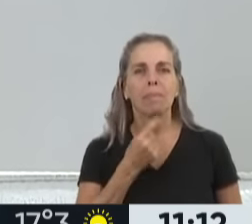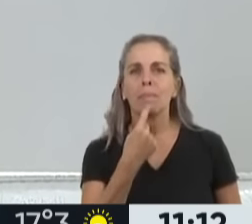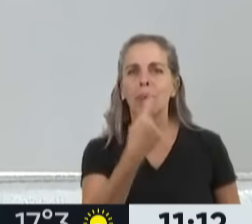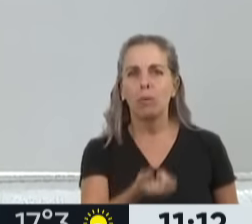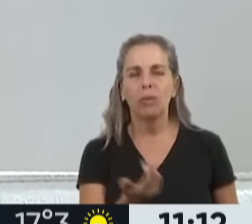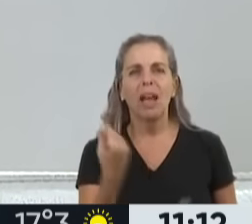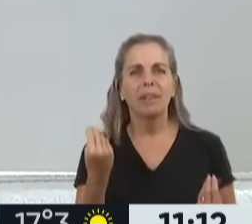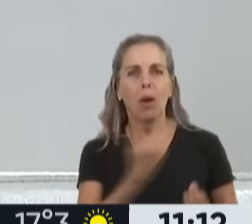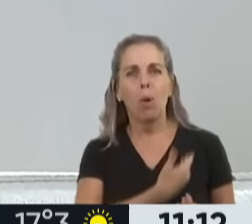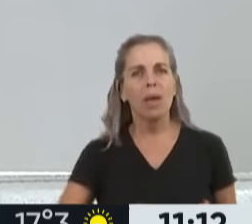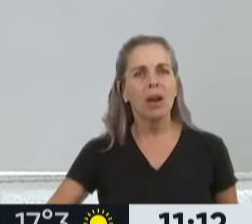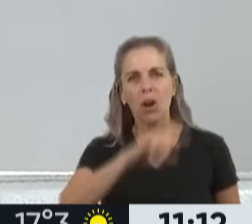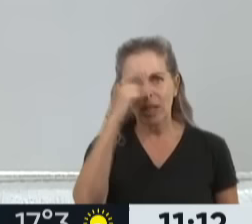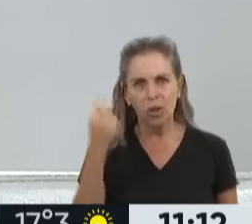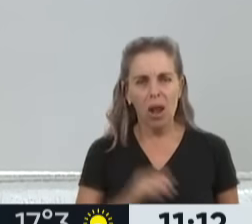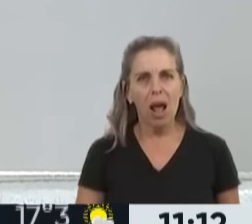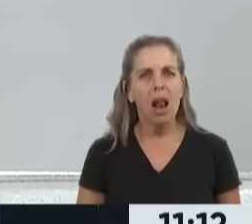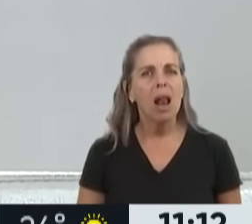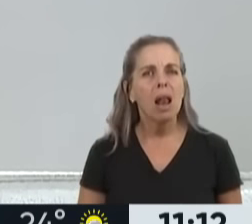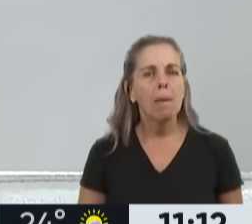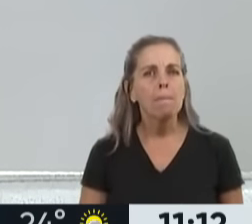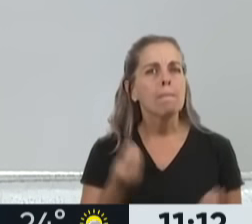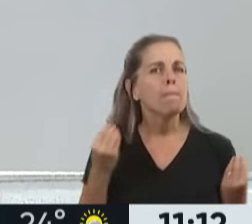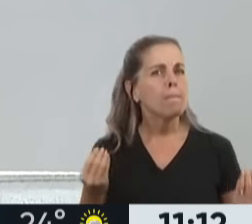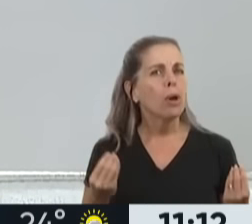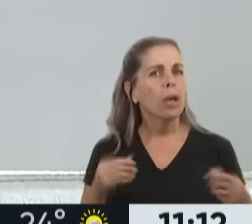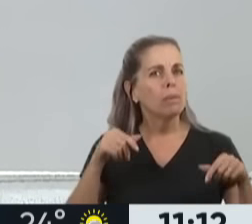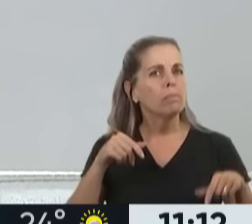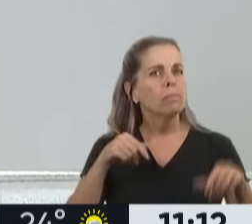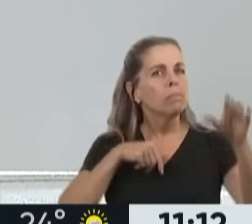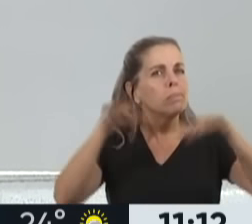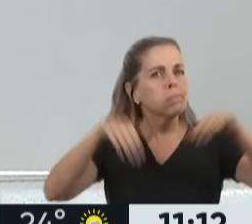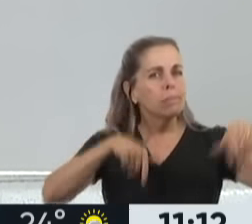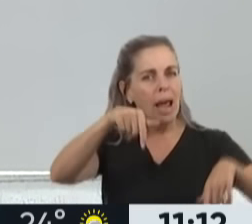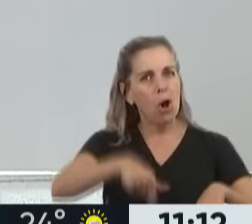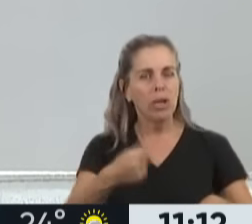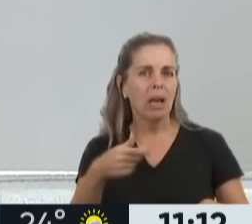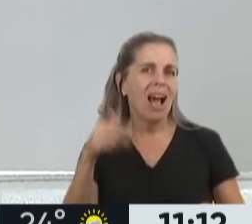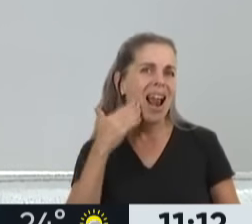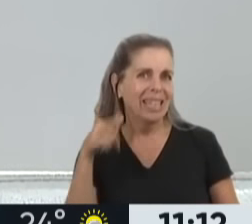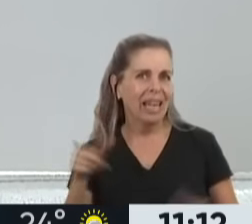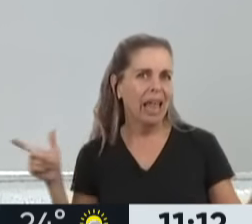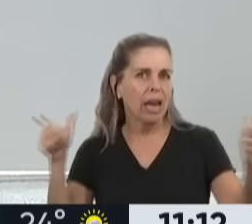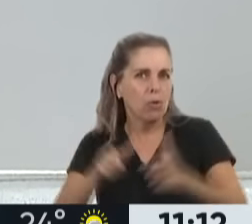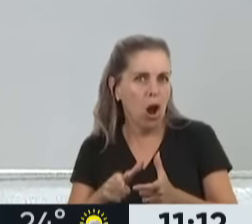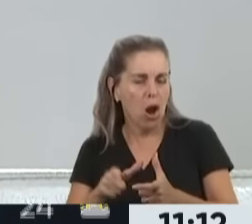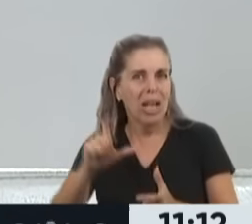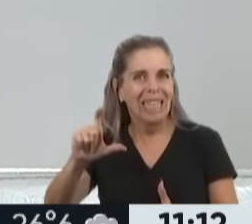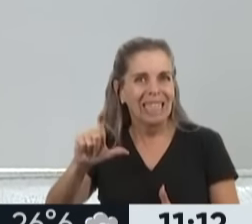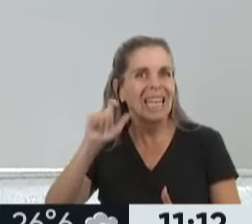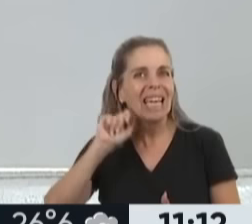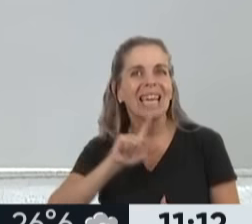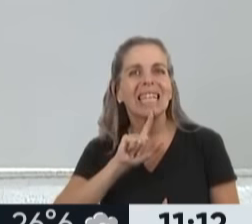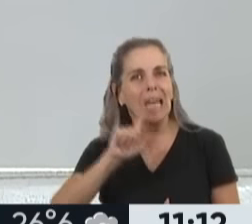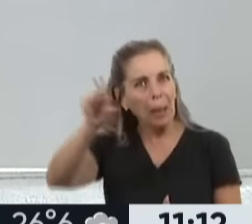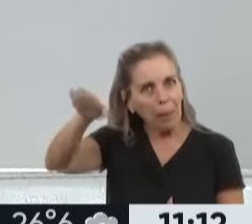al gobierno nacional a la convocatoria que hizo para hoy a la cgt a la tarde con el ministro Francos si está dispuesto el gobierno a hacer